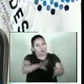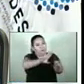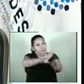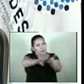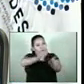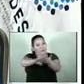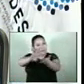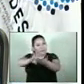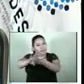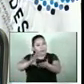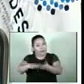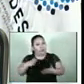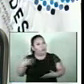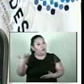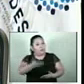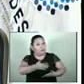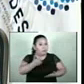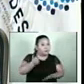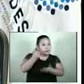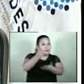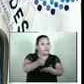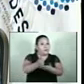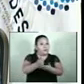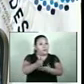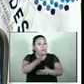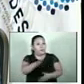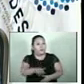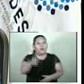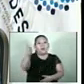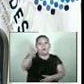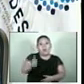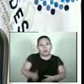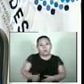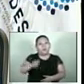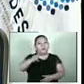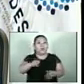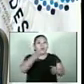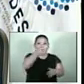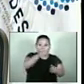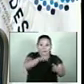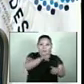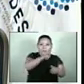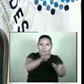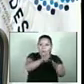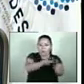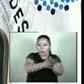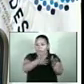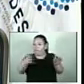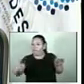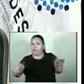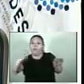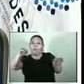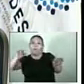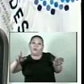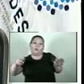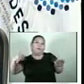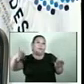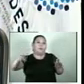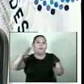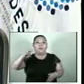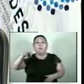respectivos subsidios que le vamos a hacer llegar entre los meses de agosto y julio del próximo año. Ese es el periodo a subsidiar.